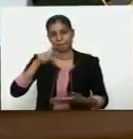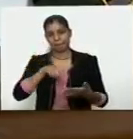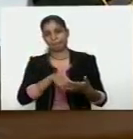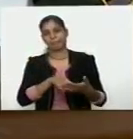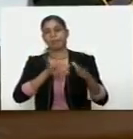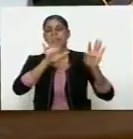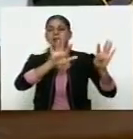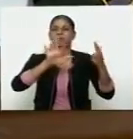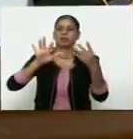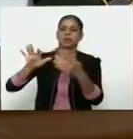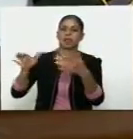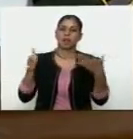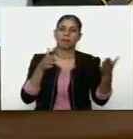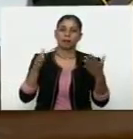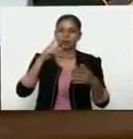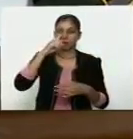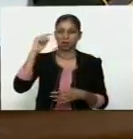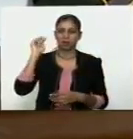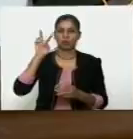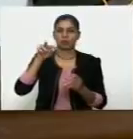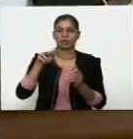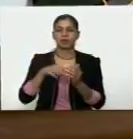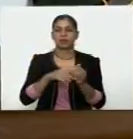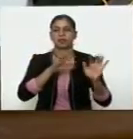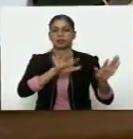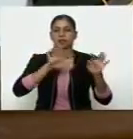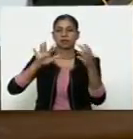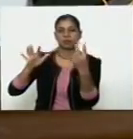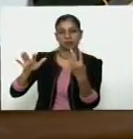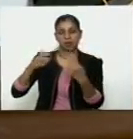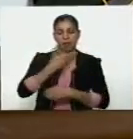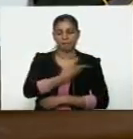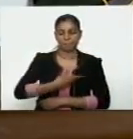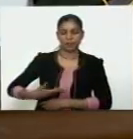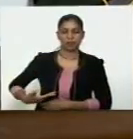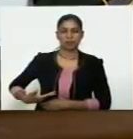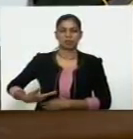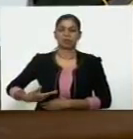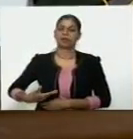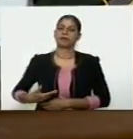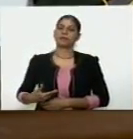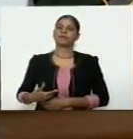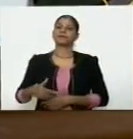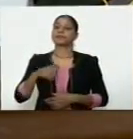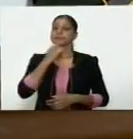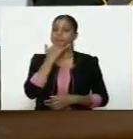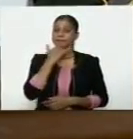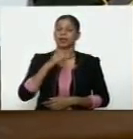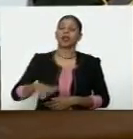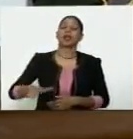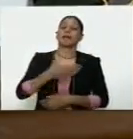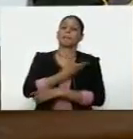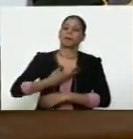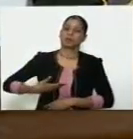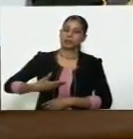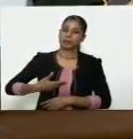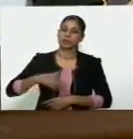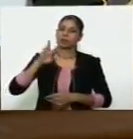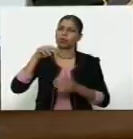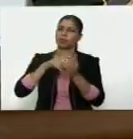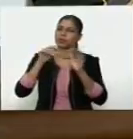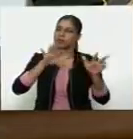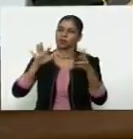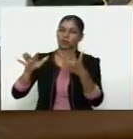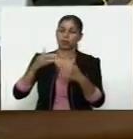el 19 de marzo de 2017, el presidente de 2018, el presidente de los Estados